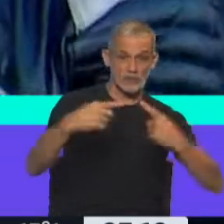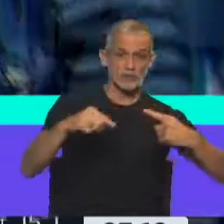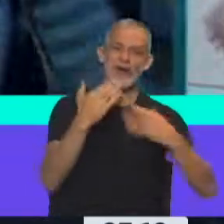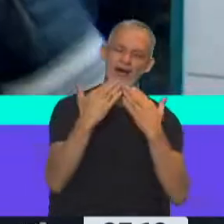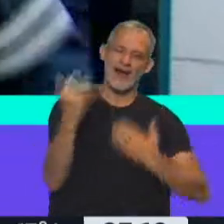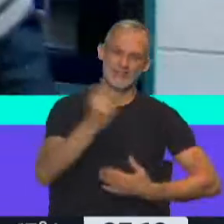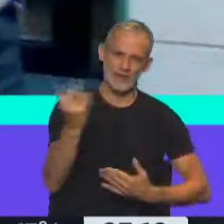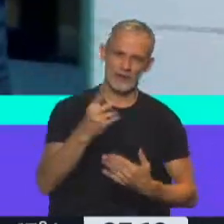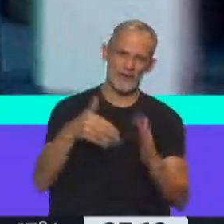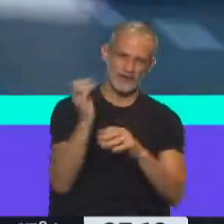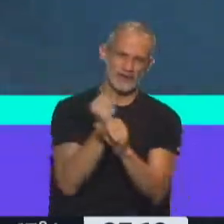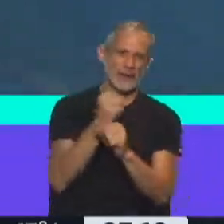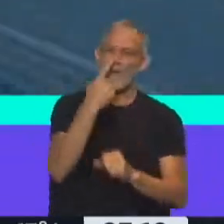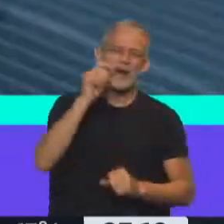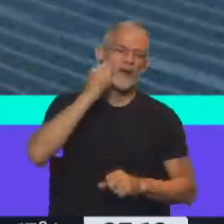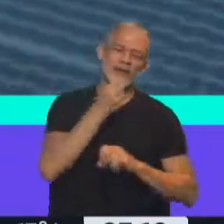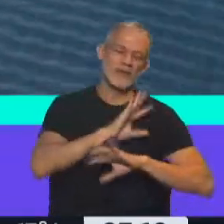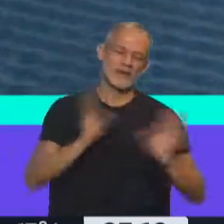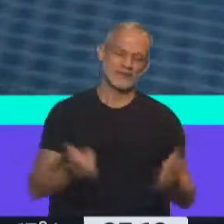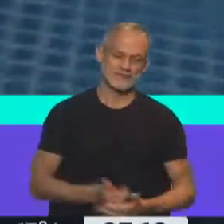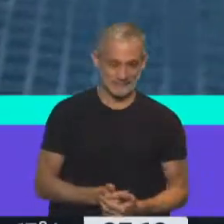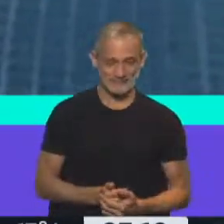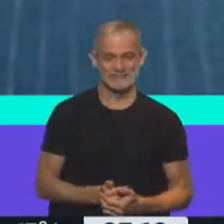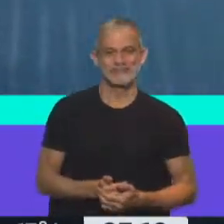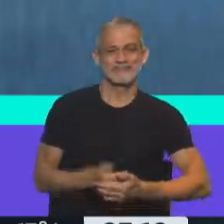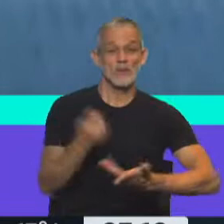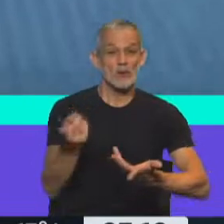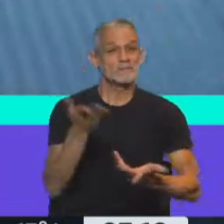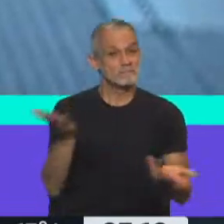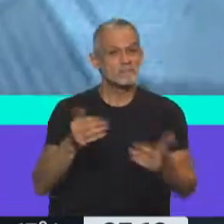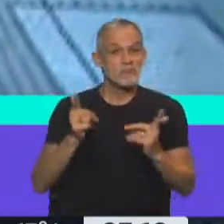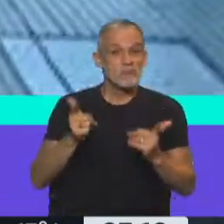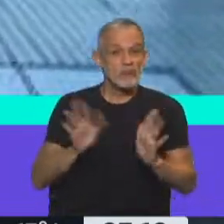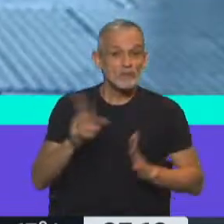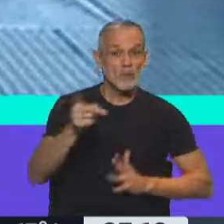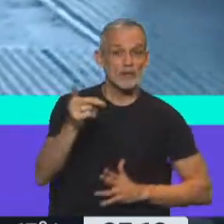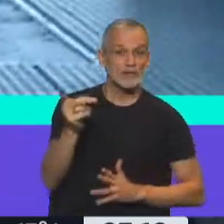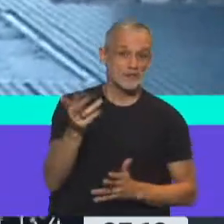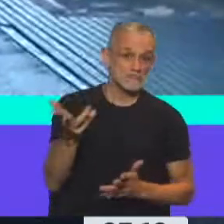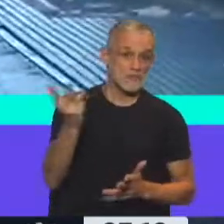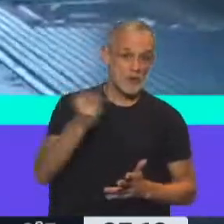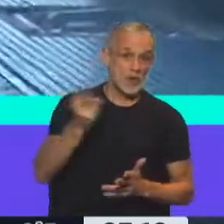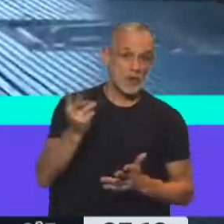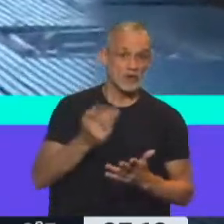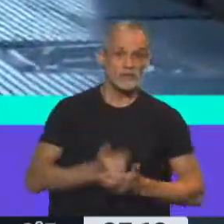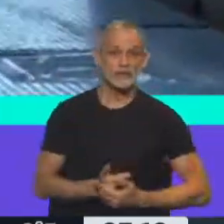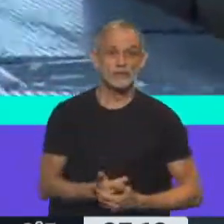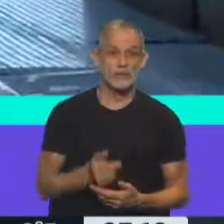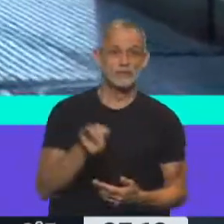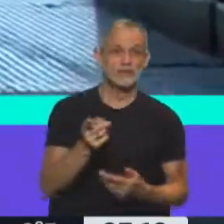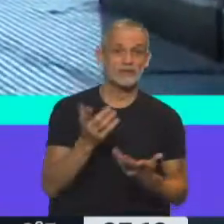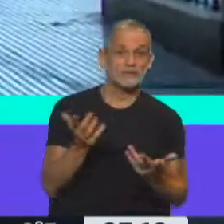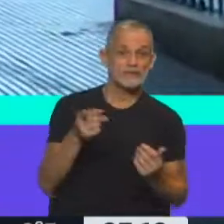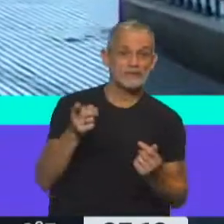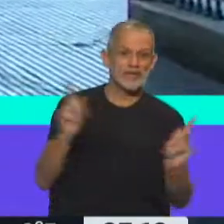sé que tienen que ir a trabajar, el perrito divino, ¿eh? Bueno, bárbaro. Bueno, Pablo, una suerte, Pablo, Silvia, si están allí, una suerte de